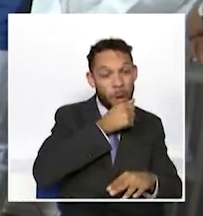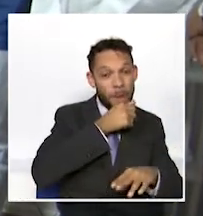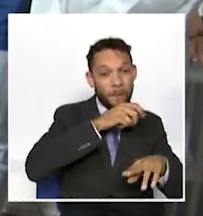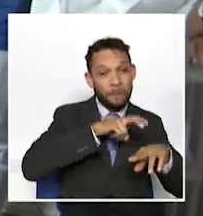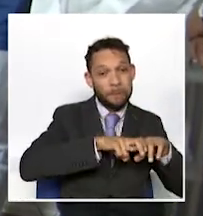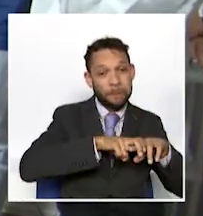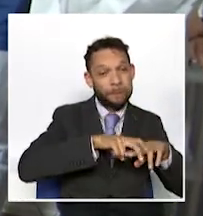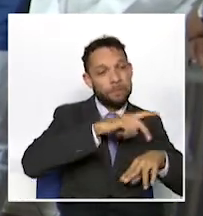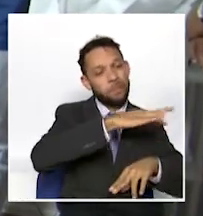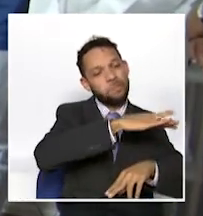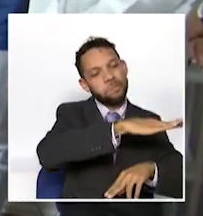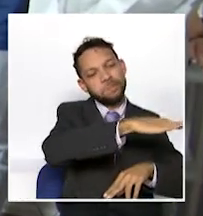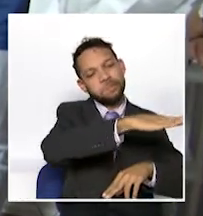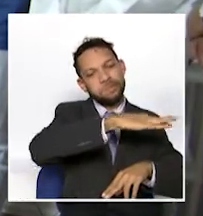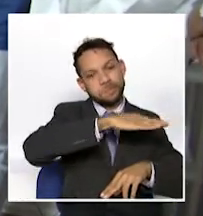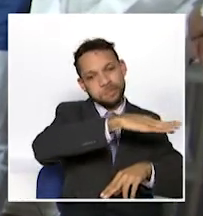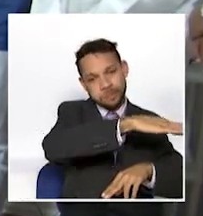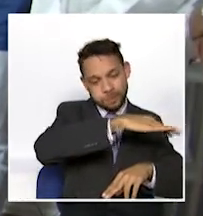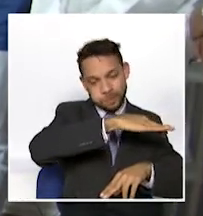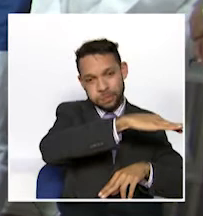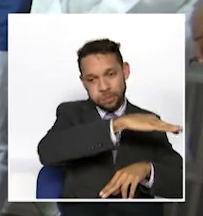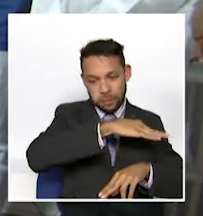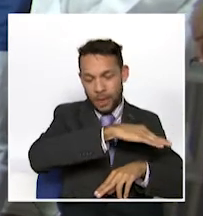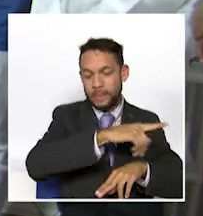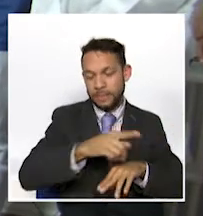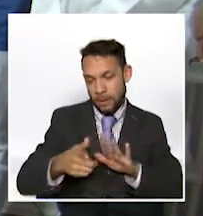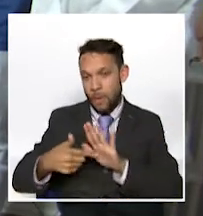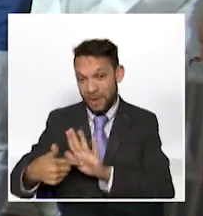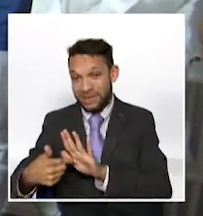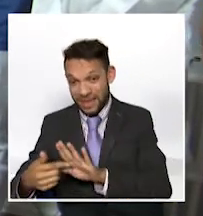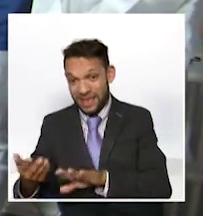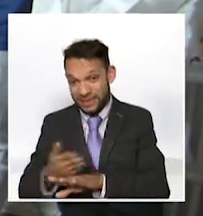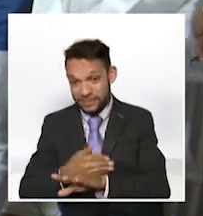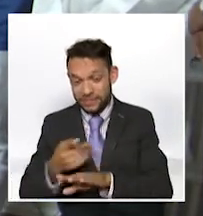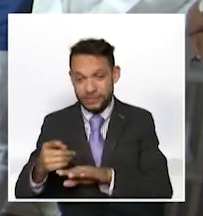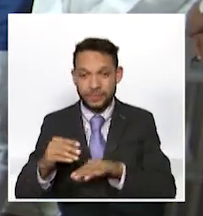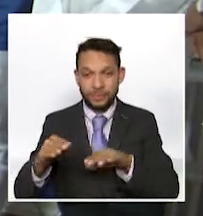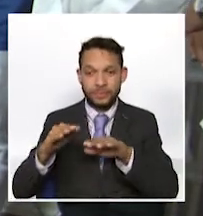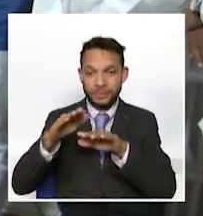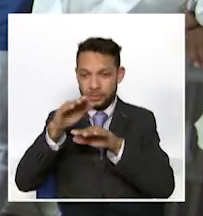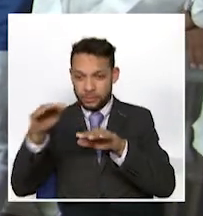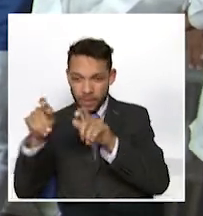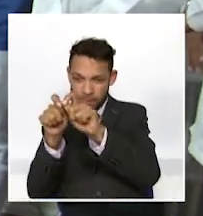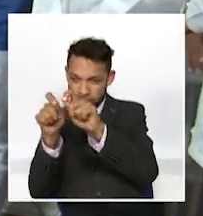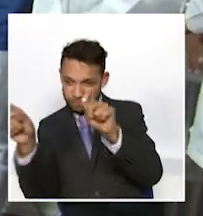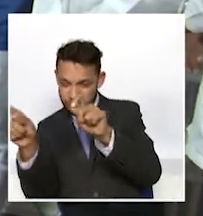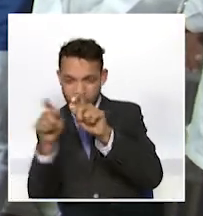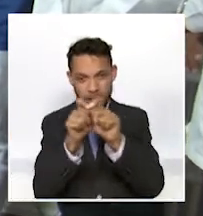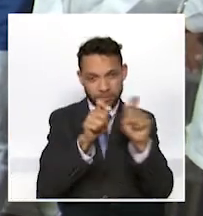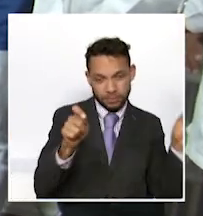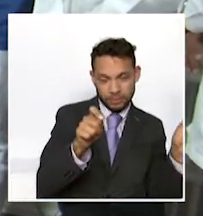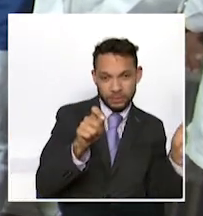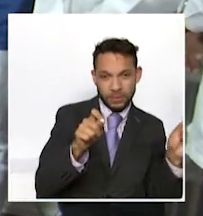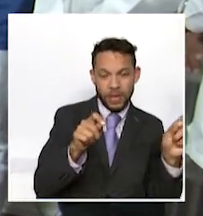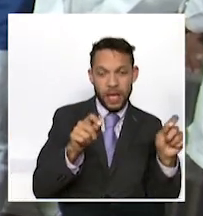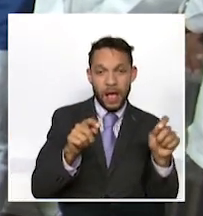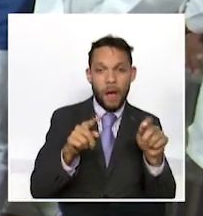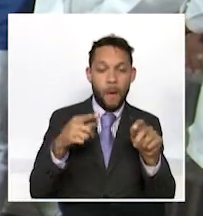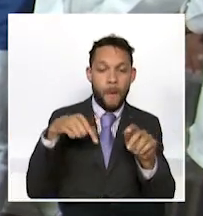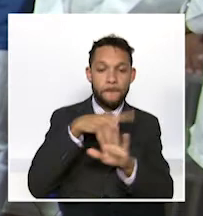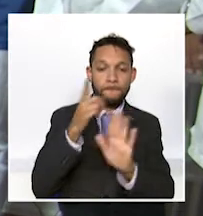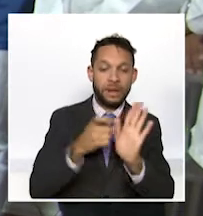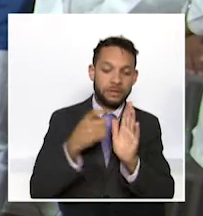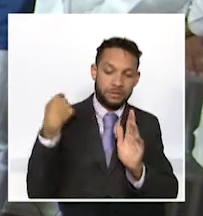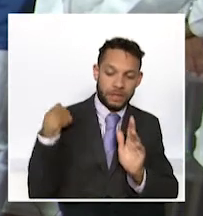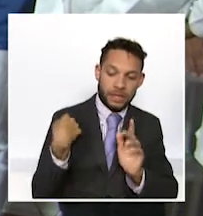poder tenerla ahí de modelo. Bueno, entonces, muy bien. Tomamos el paciente siempre de espaldas. Normalmente para esto